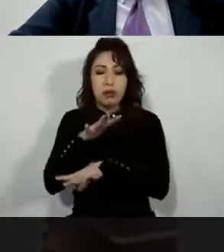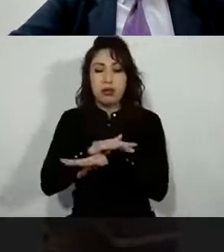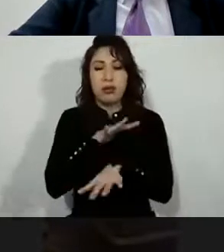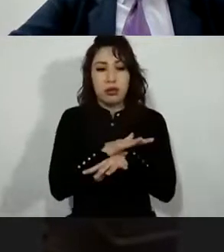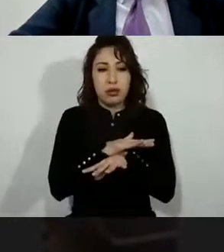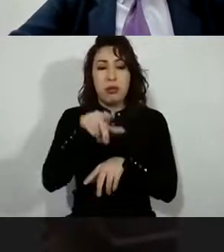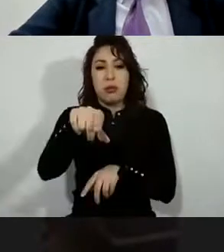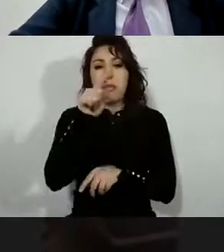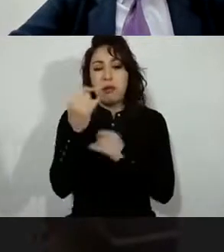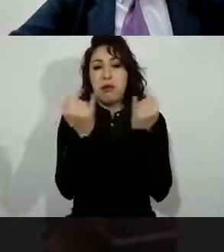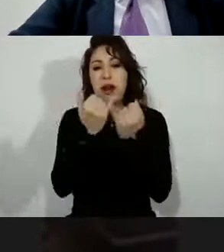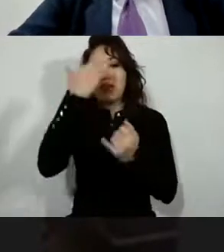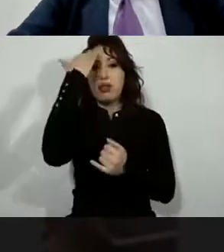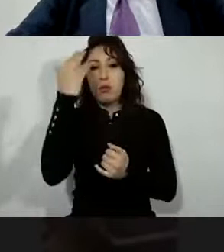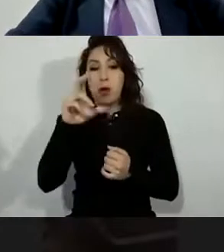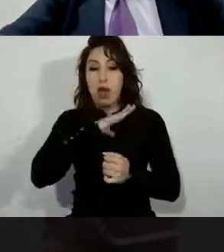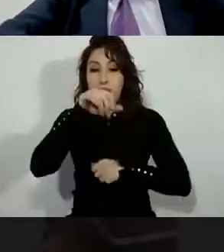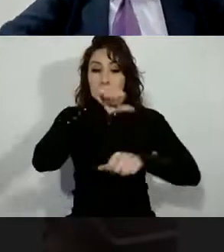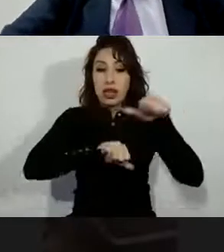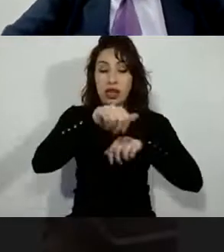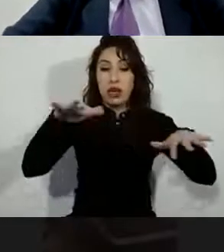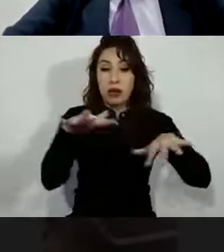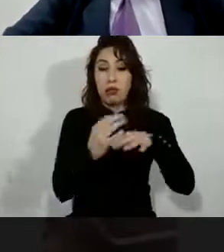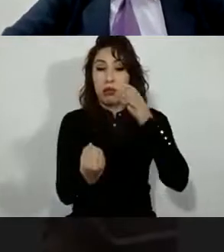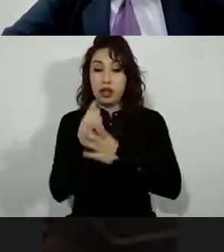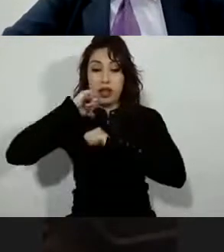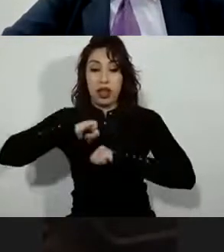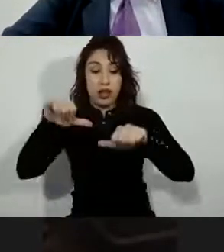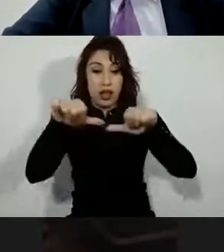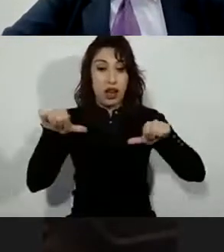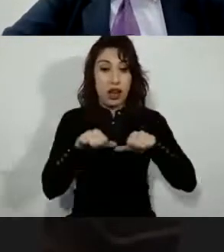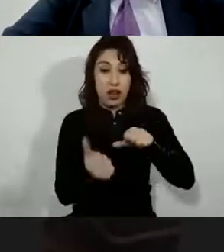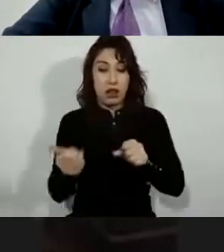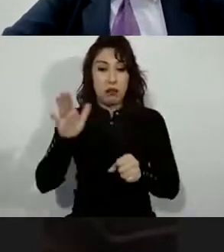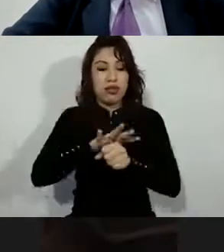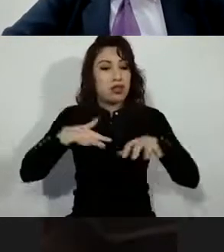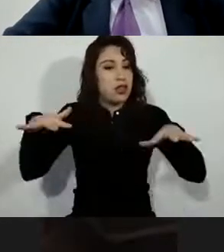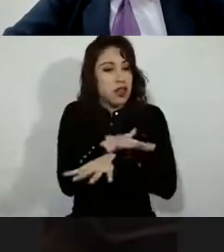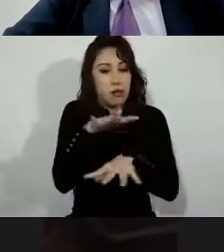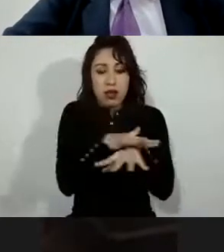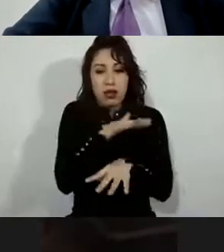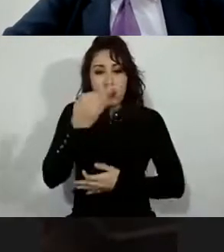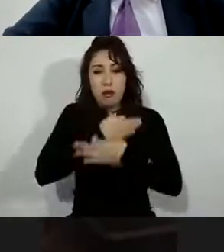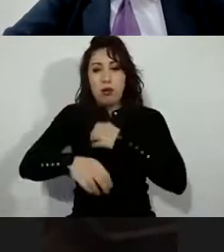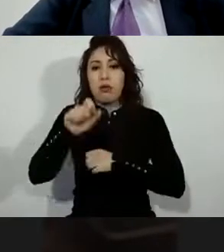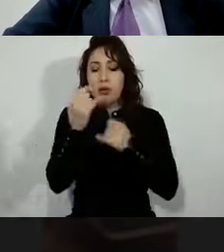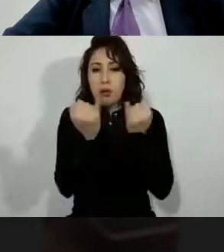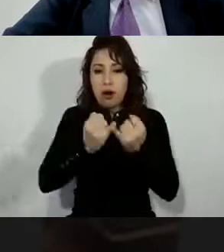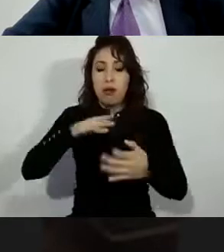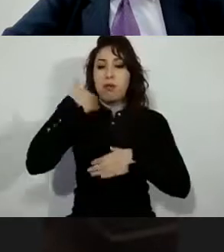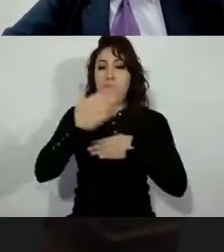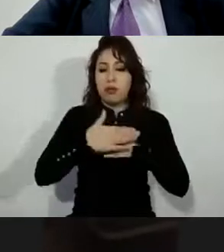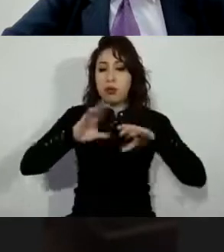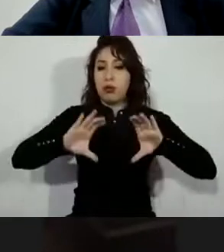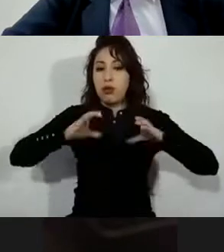bien, tiene cargas financieras importantes. Y el gasto de instalación del próximo Congreso también se tiene que prever y que dejar